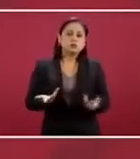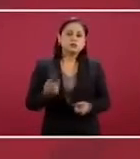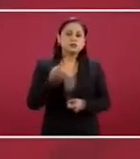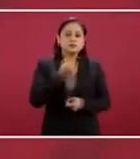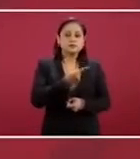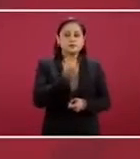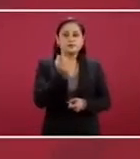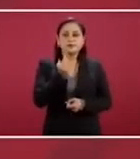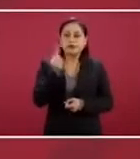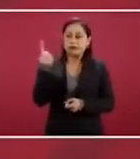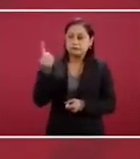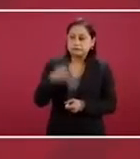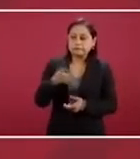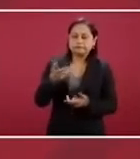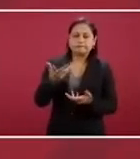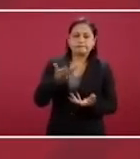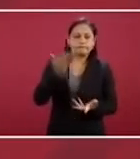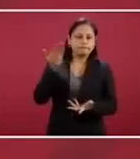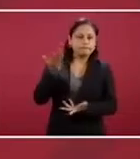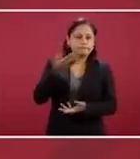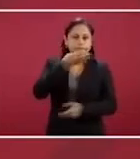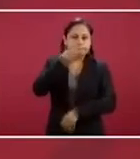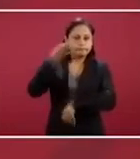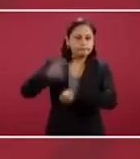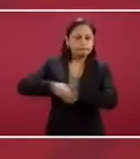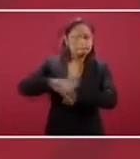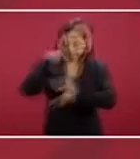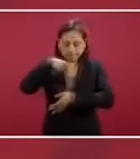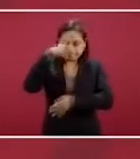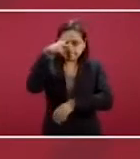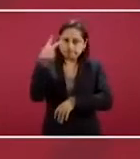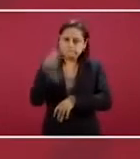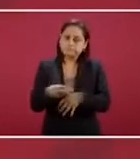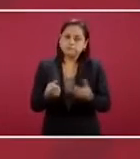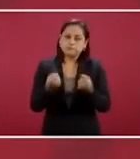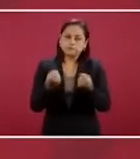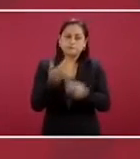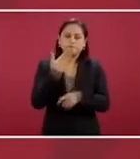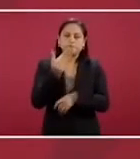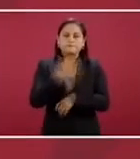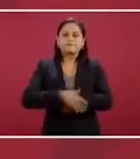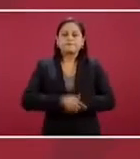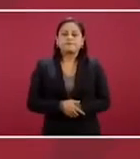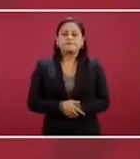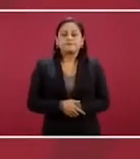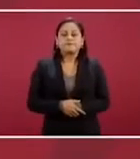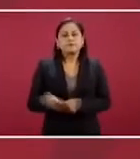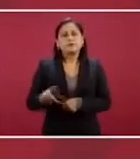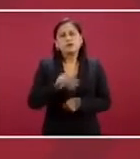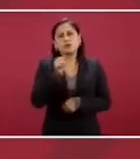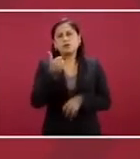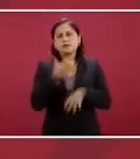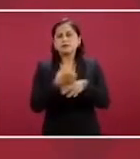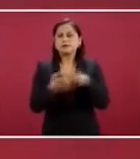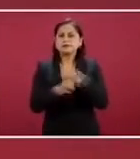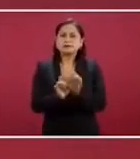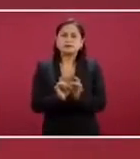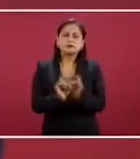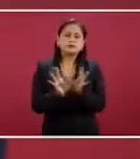unilateral de imponer aranceles a las mercancías mexicanas. Otro momento difícil, pues, fue